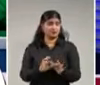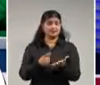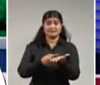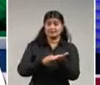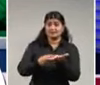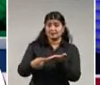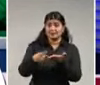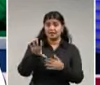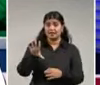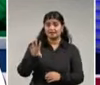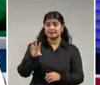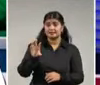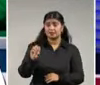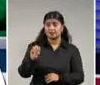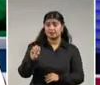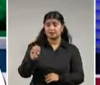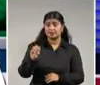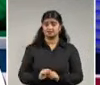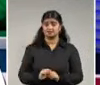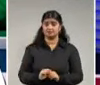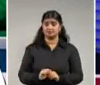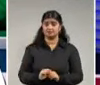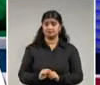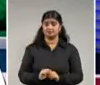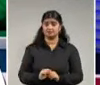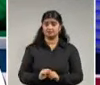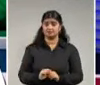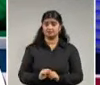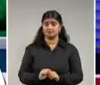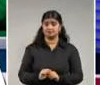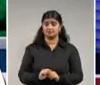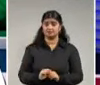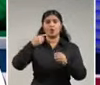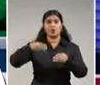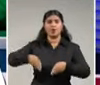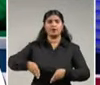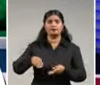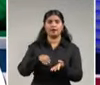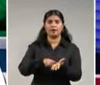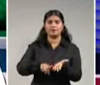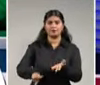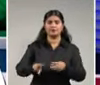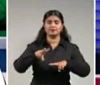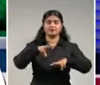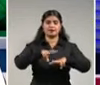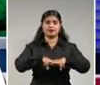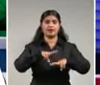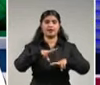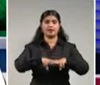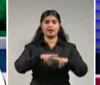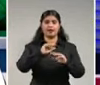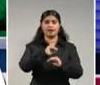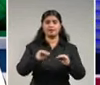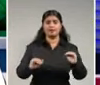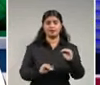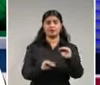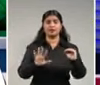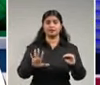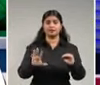50 tuvimos un fallecido de la provincia de La Habana, menor de 50 años de